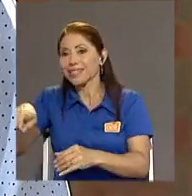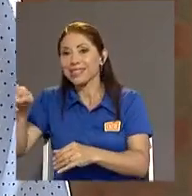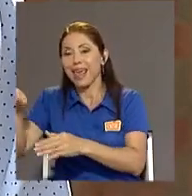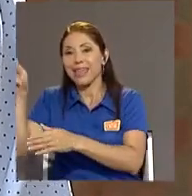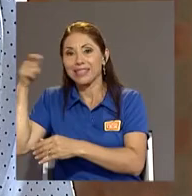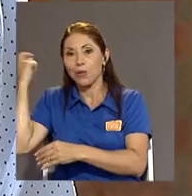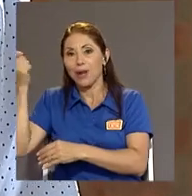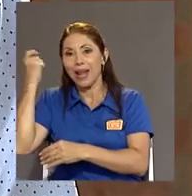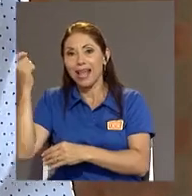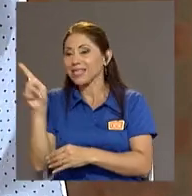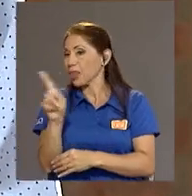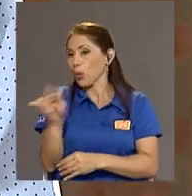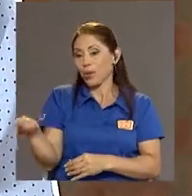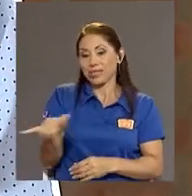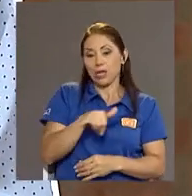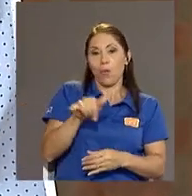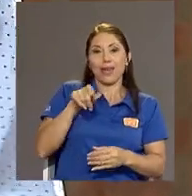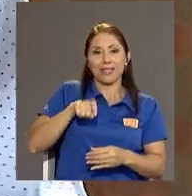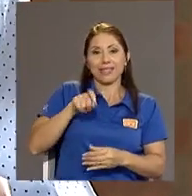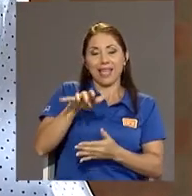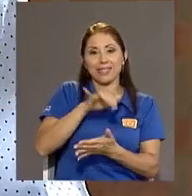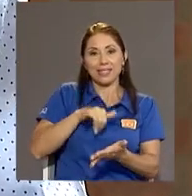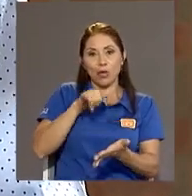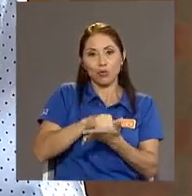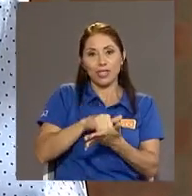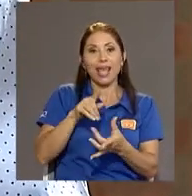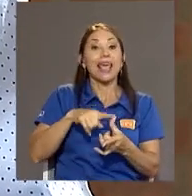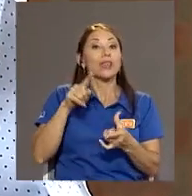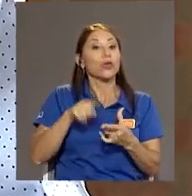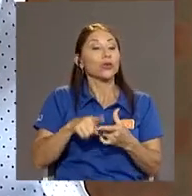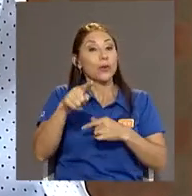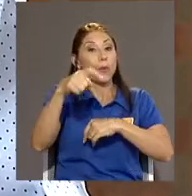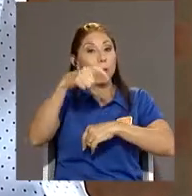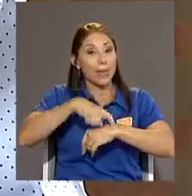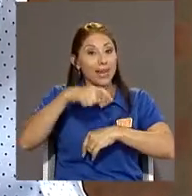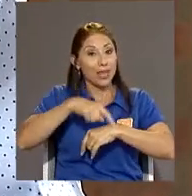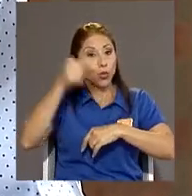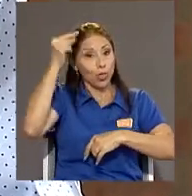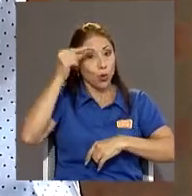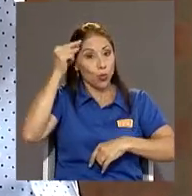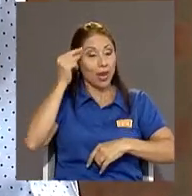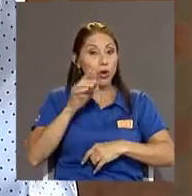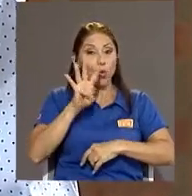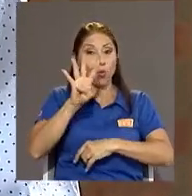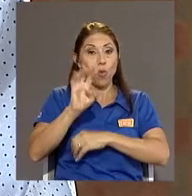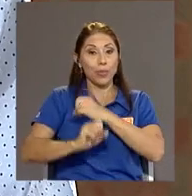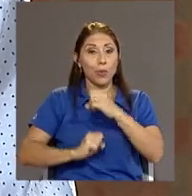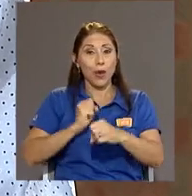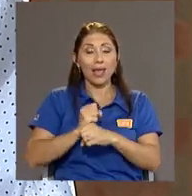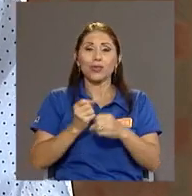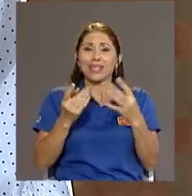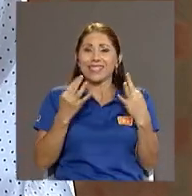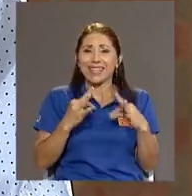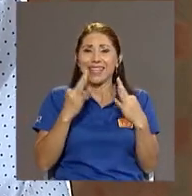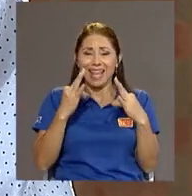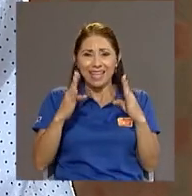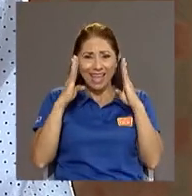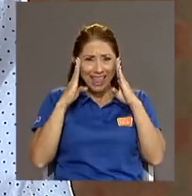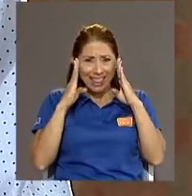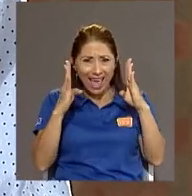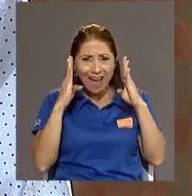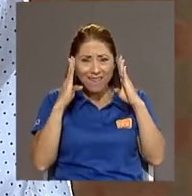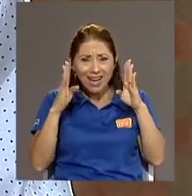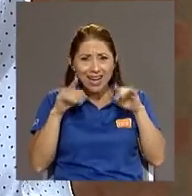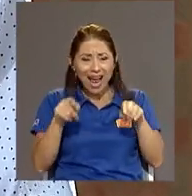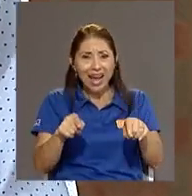José, ahí se trataría en un periodo de 4 años, que es el periodo gubernativo, de abarcar hasta donde fuera posible esas necesidades